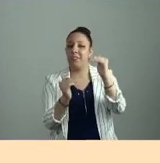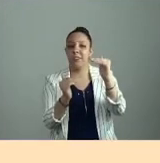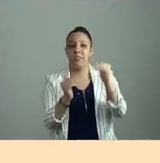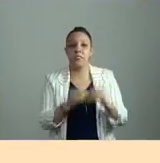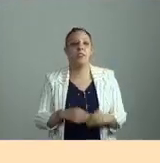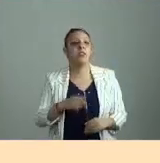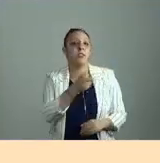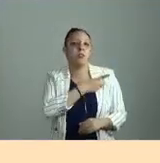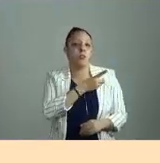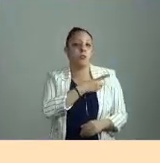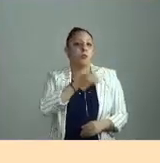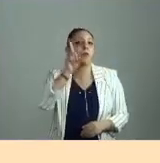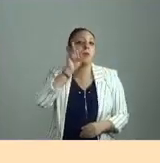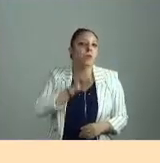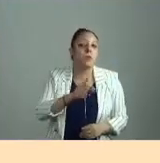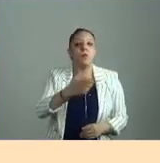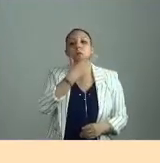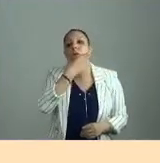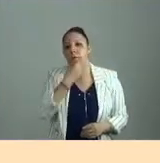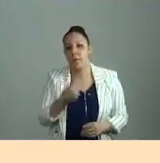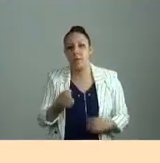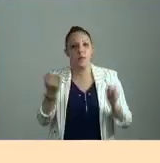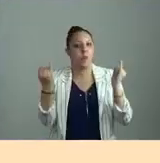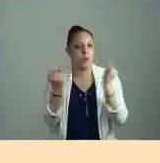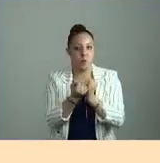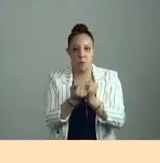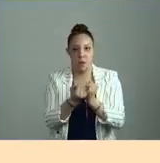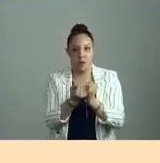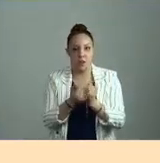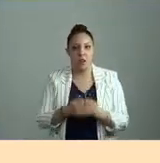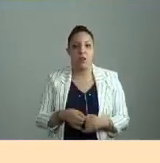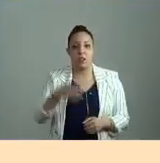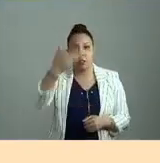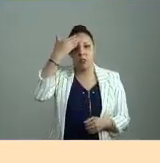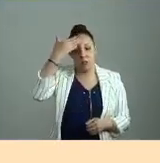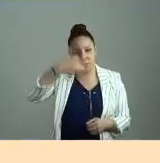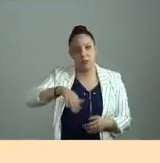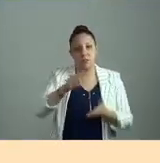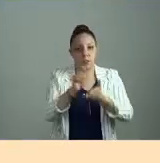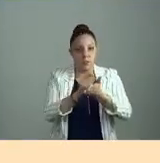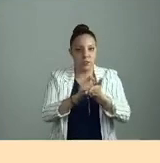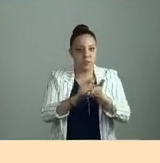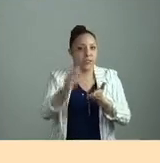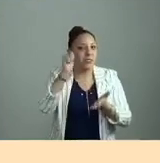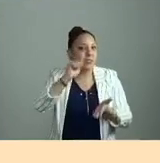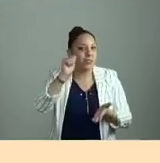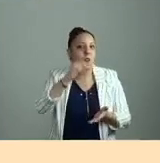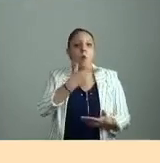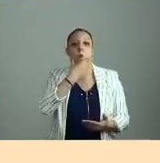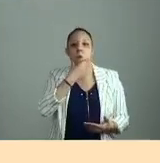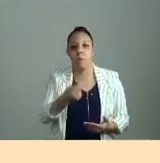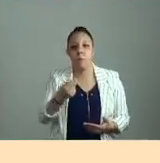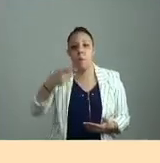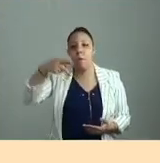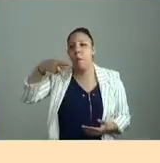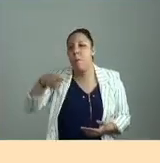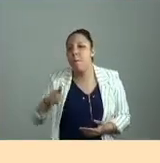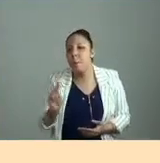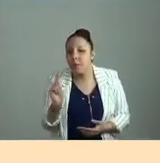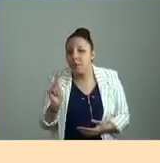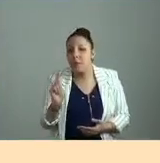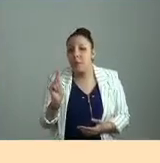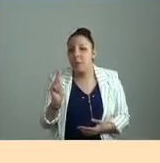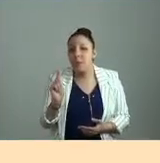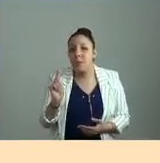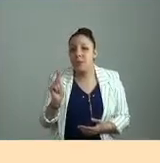todos somos la distrital masculino no es que todavía se autogobierna no entonces a